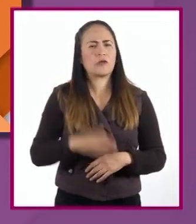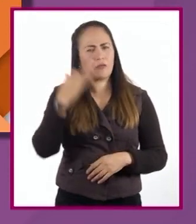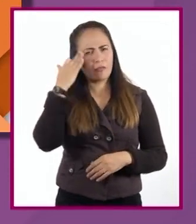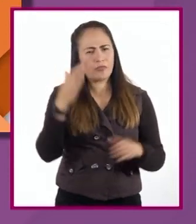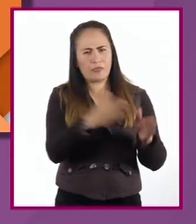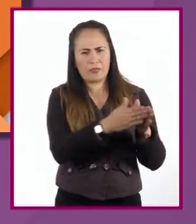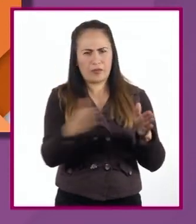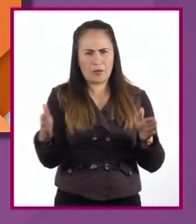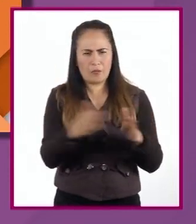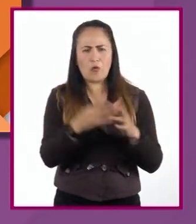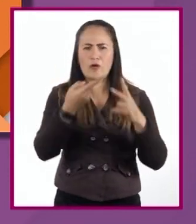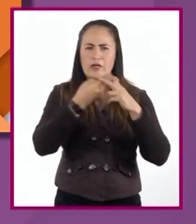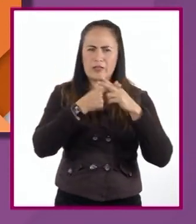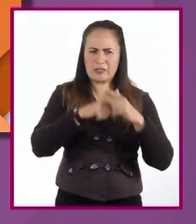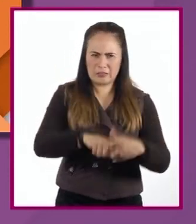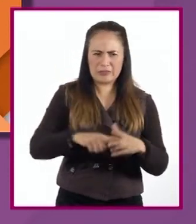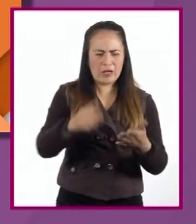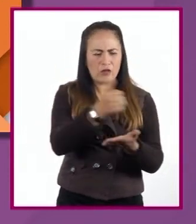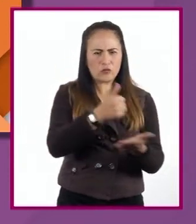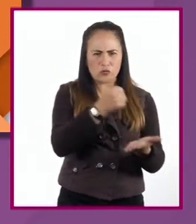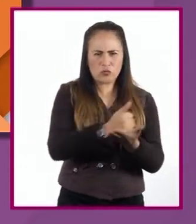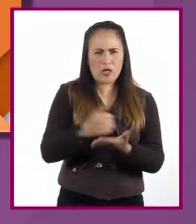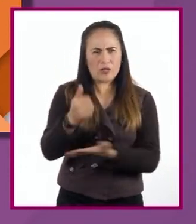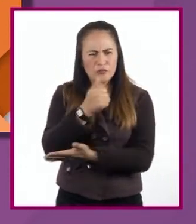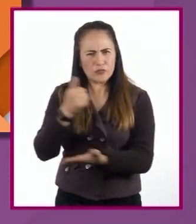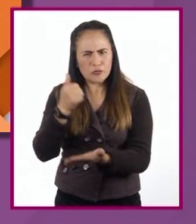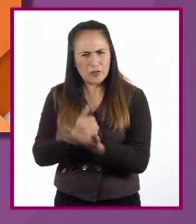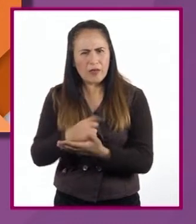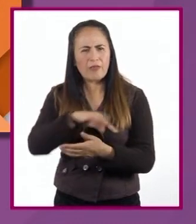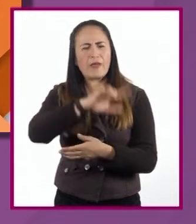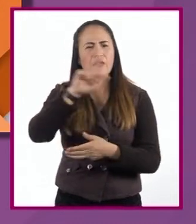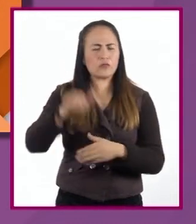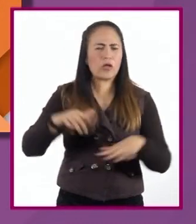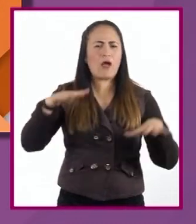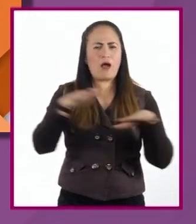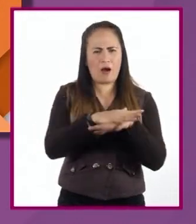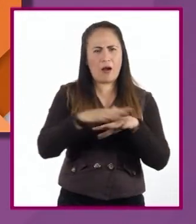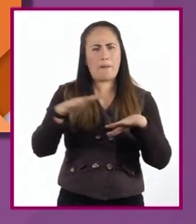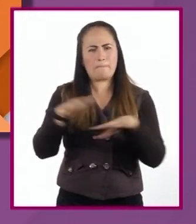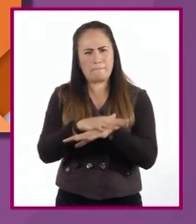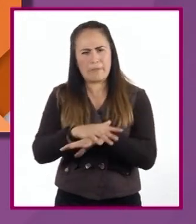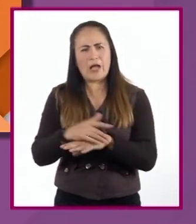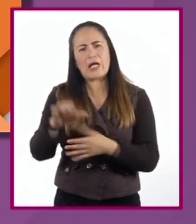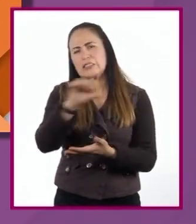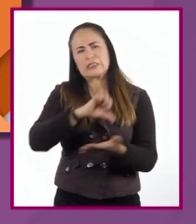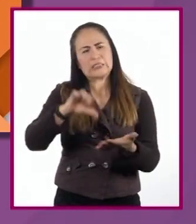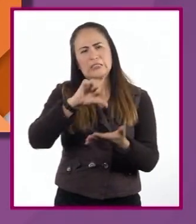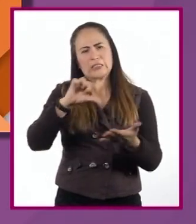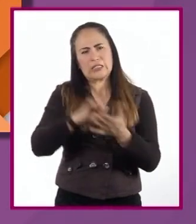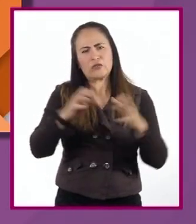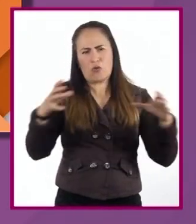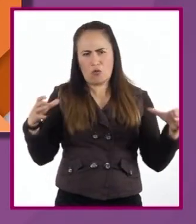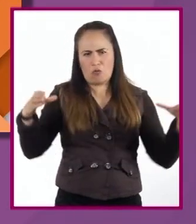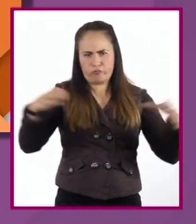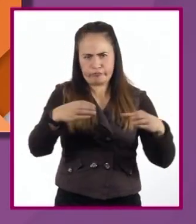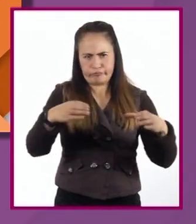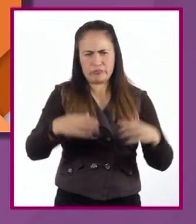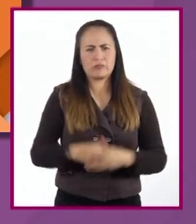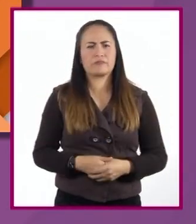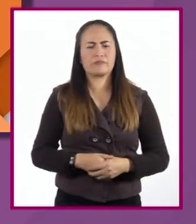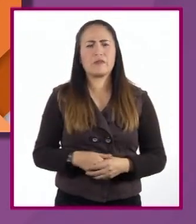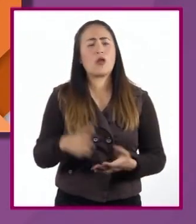época comenzaron a surgir las aldeas que fueron evolucionando para dar lugar a un centro urbano. Su ubicación